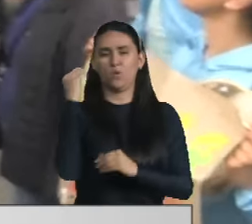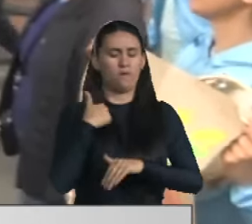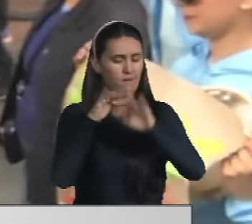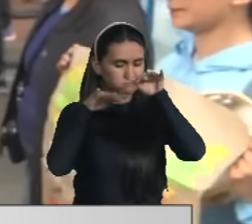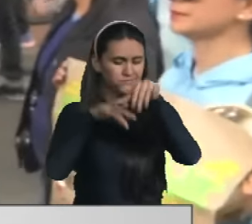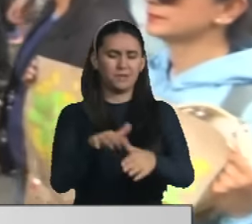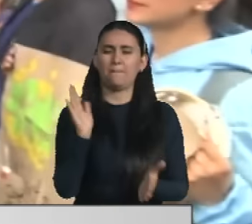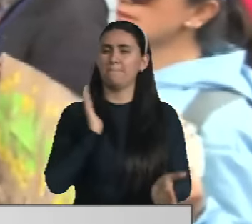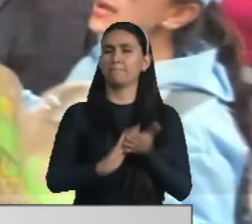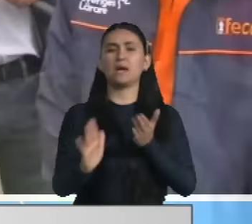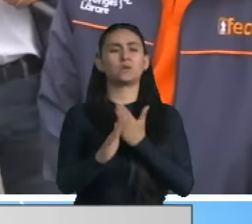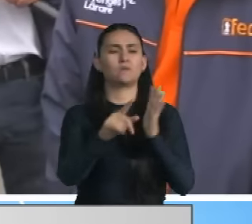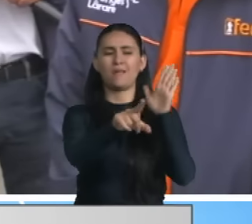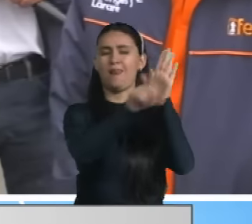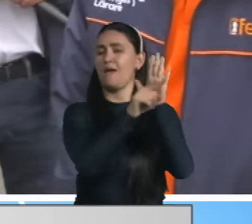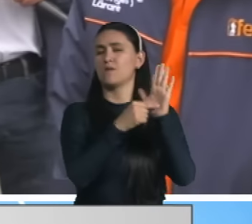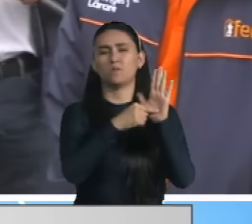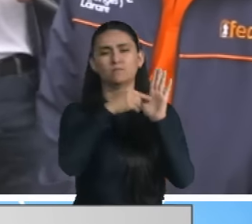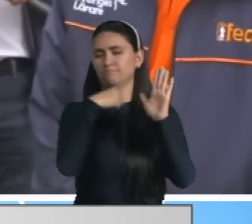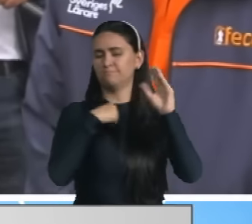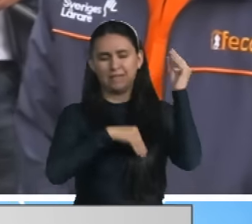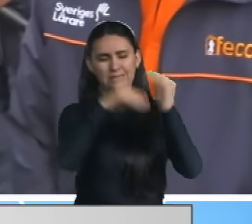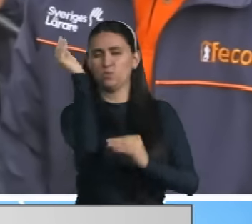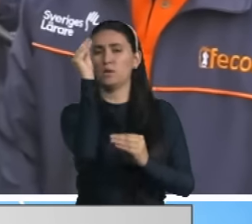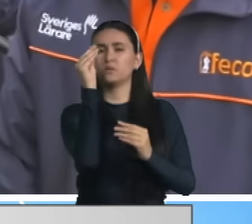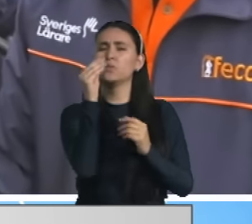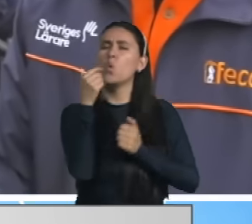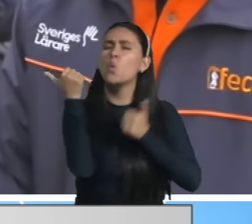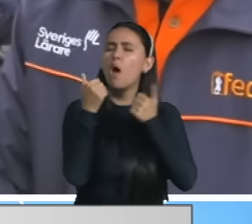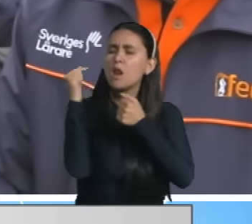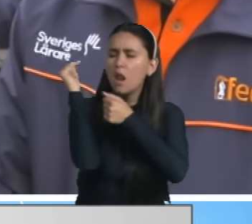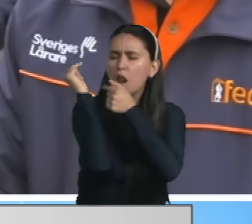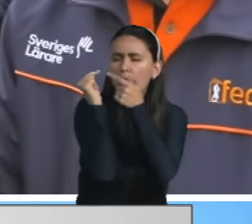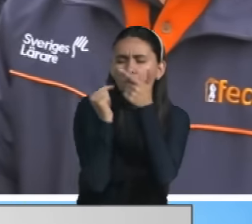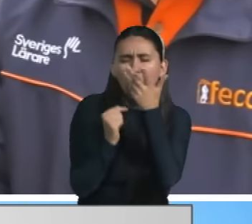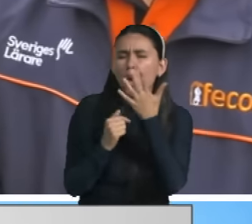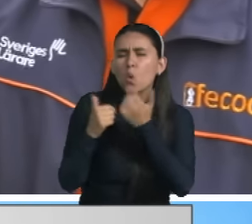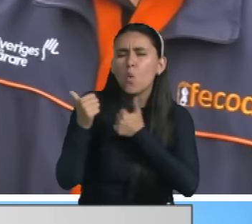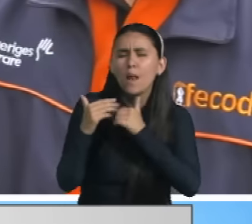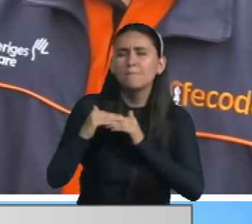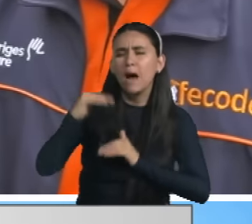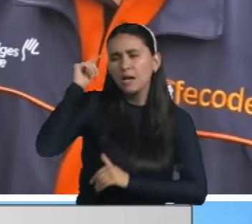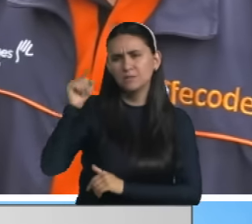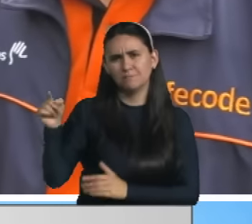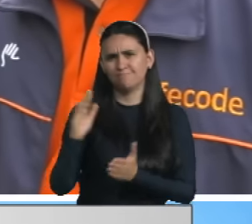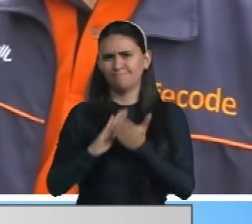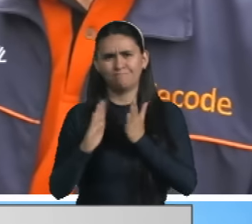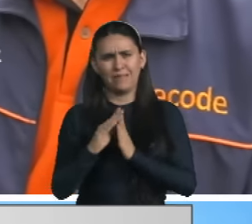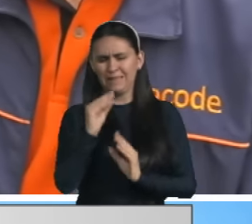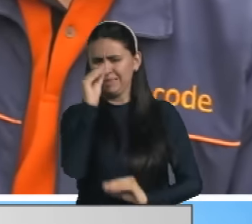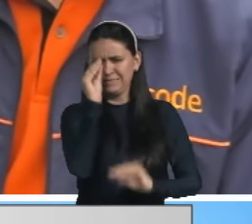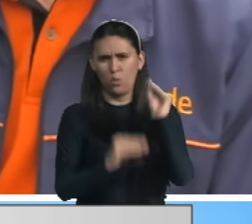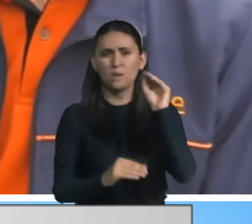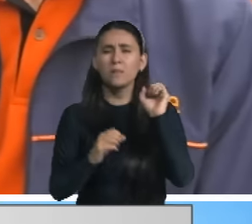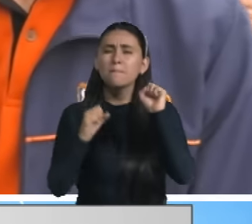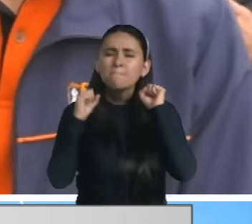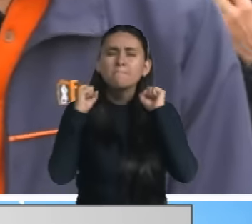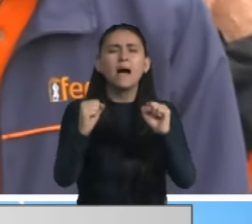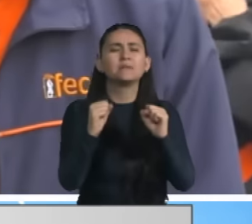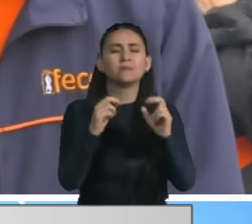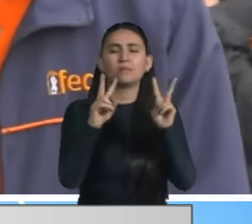en contra de esa ley estatutaria. Presidente, ¿cuáles son esos puntos principales que ustedes aseguran van en contra de la educación